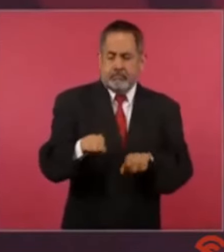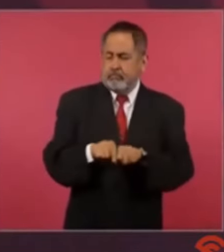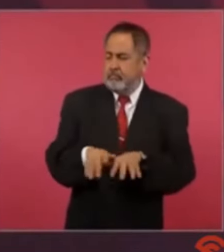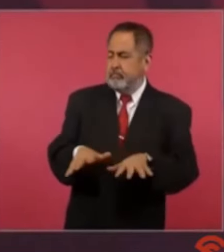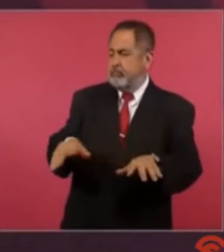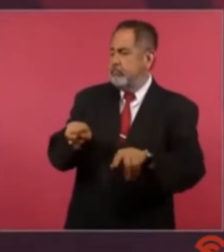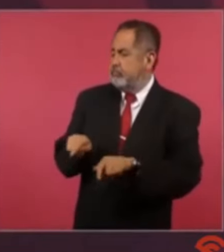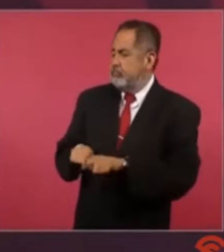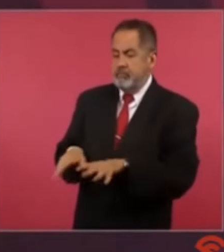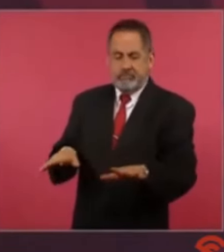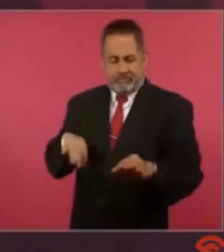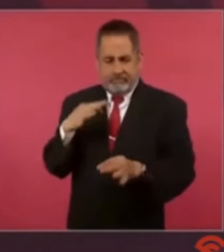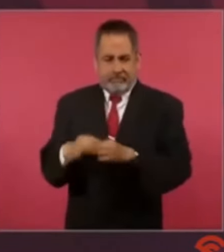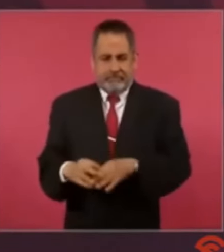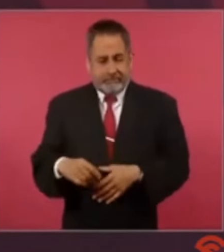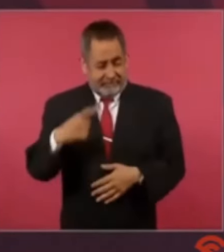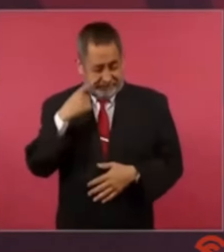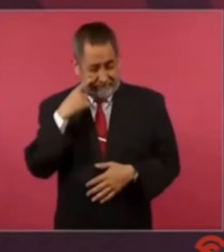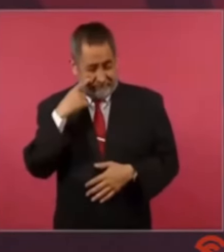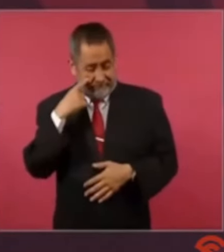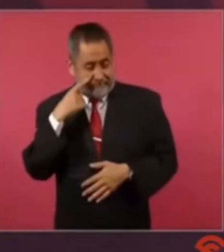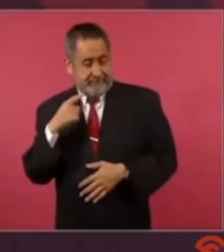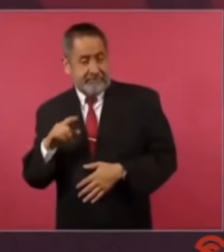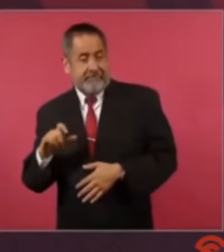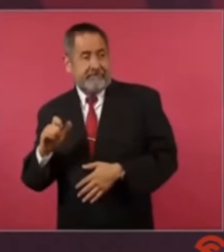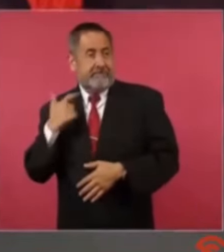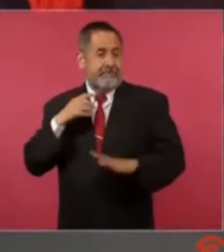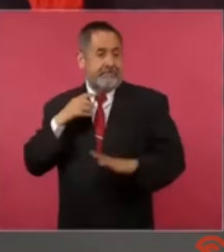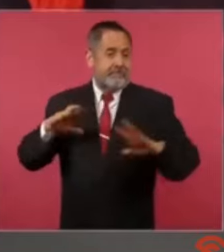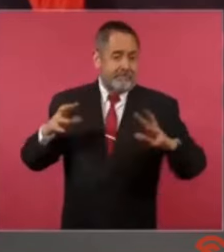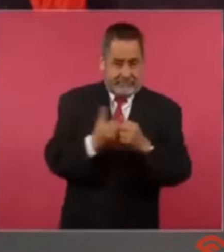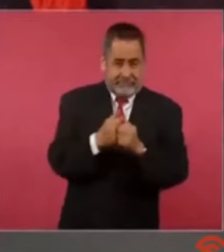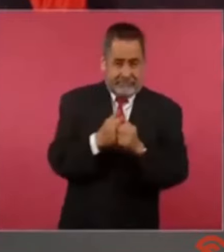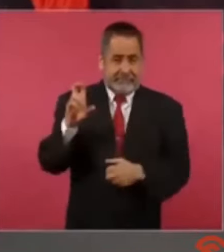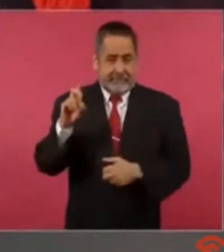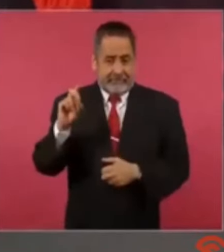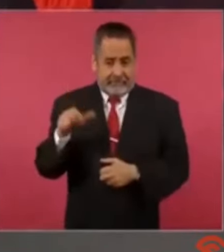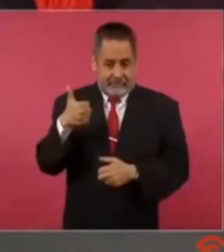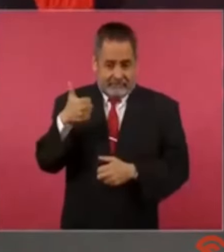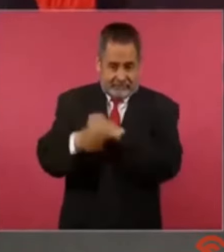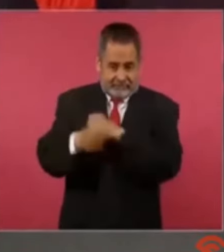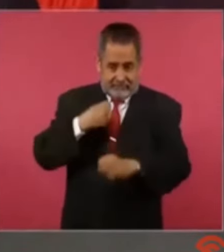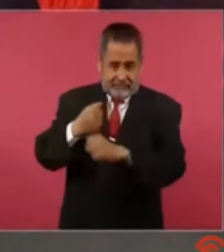dato. En 6 sexenios, 36 años,